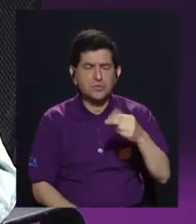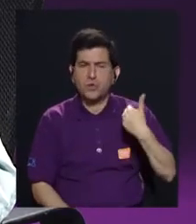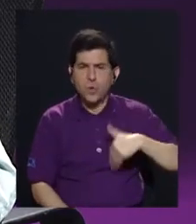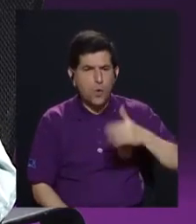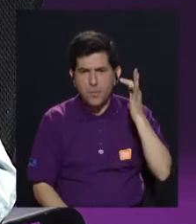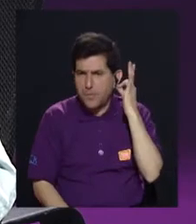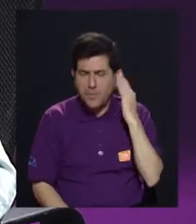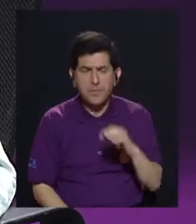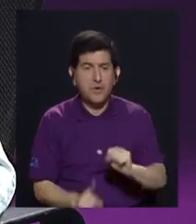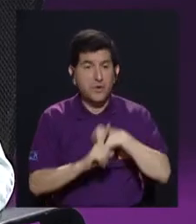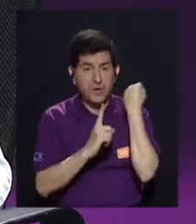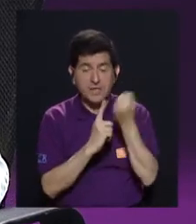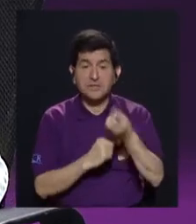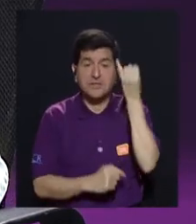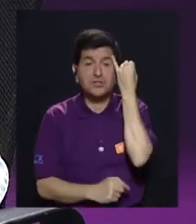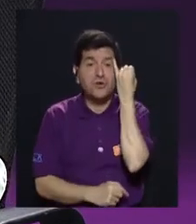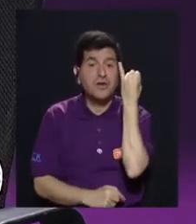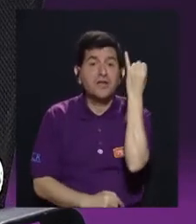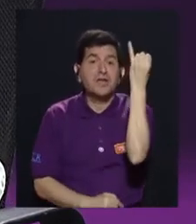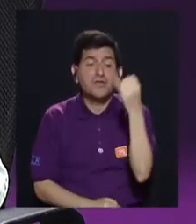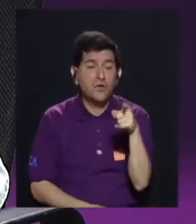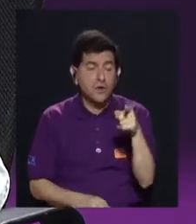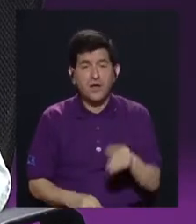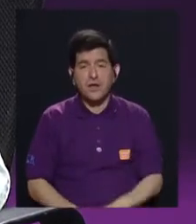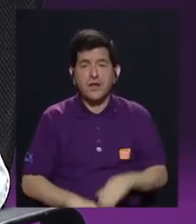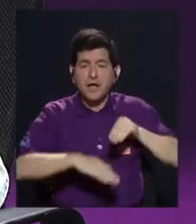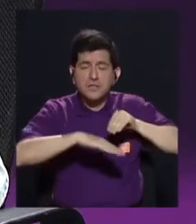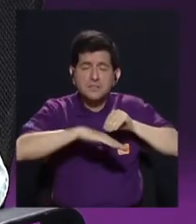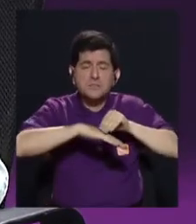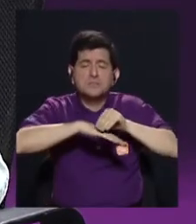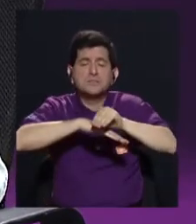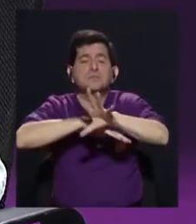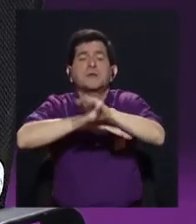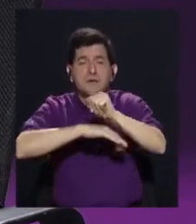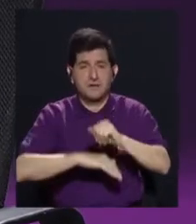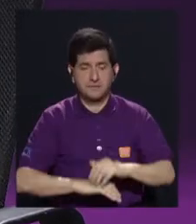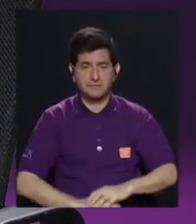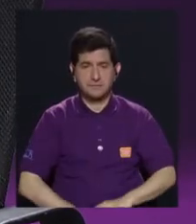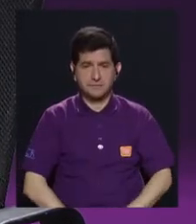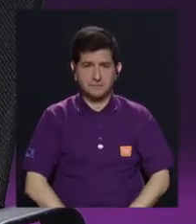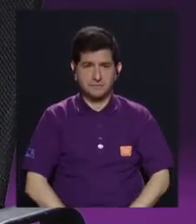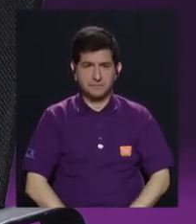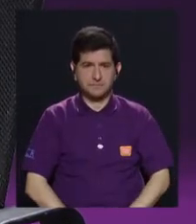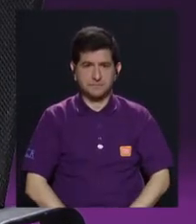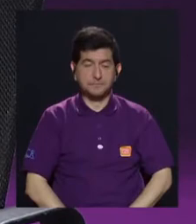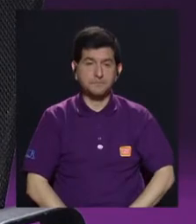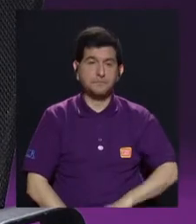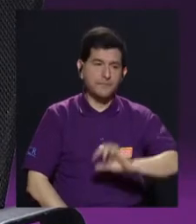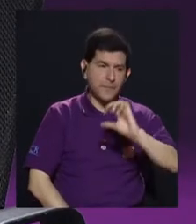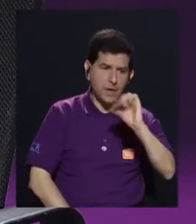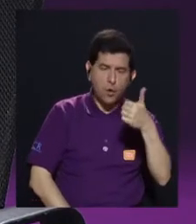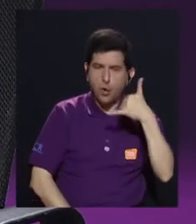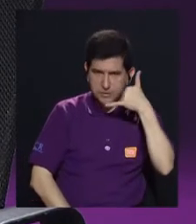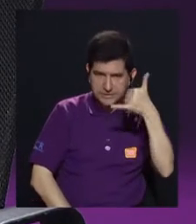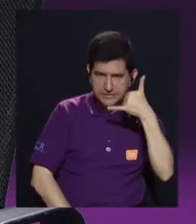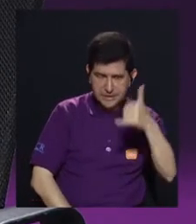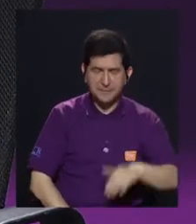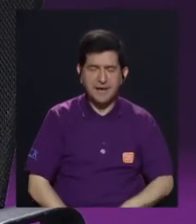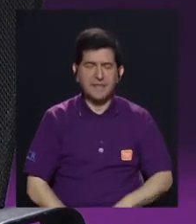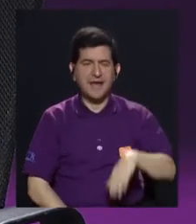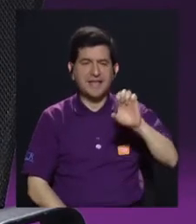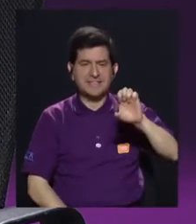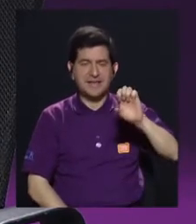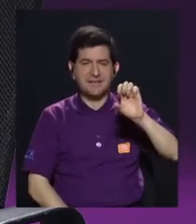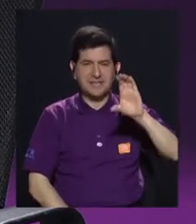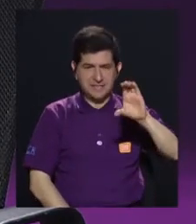una mujer el asunto es la ideología que lo inspiró lo inspira el bueno y luego otra llamada teléfonica esteban